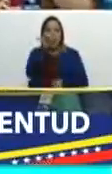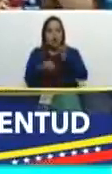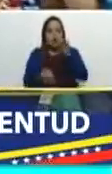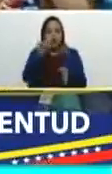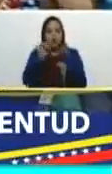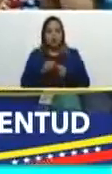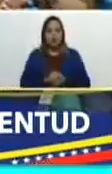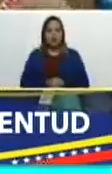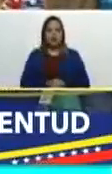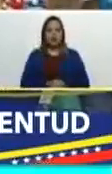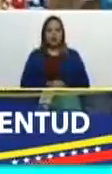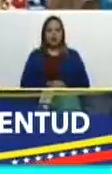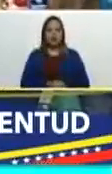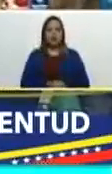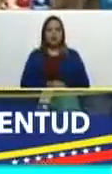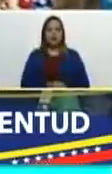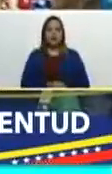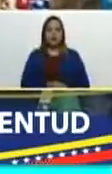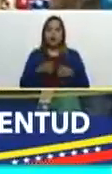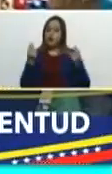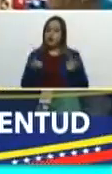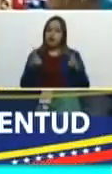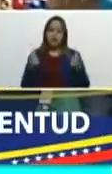justicia, y de inmediato